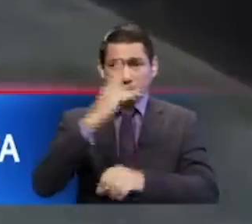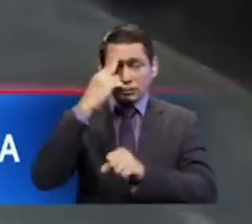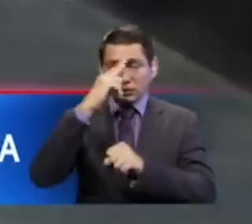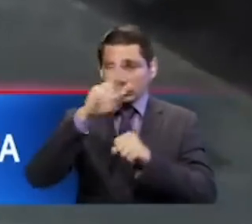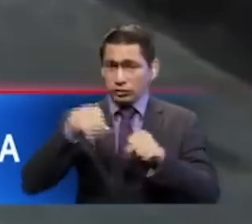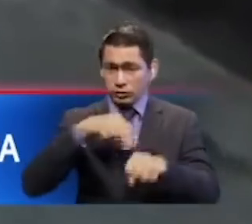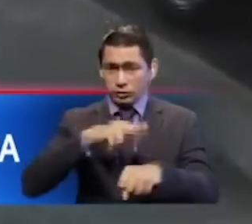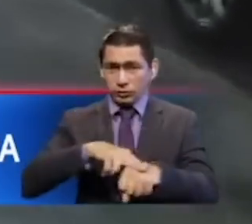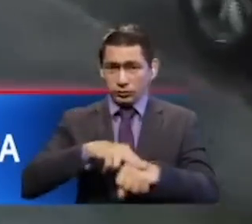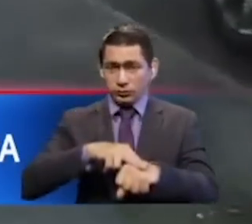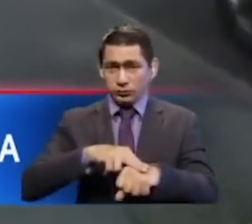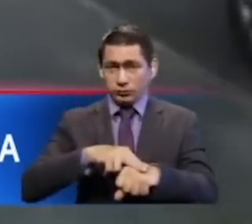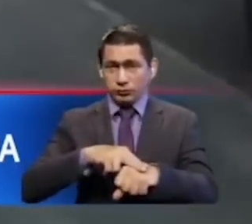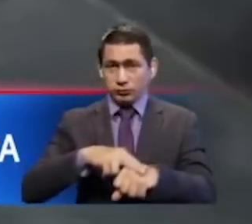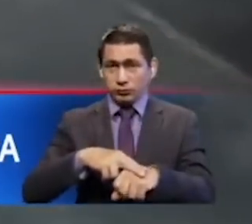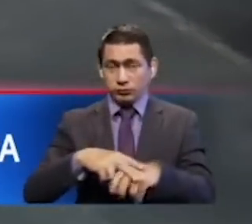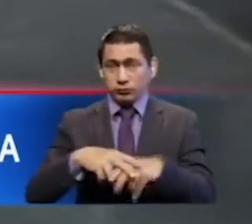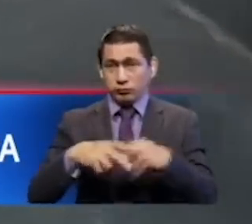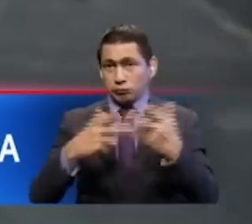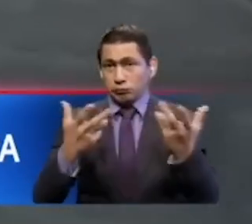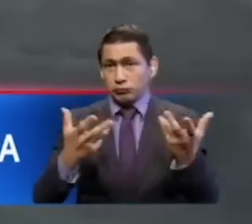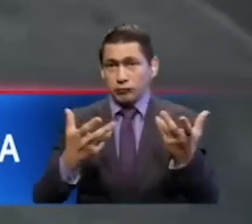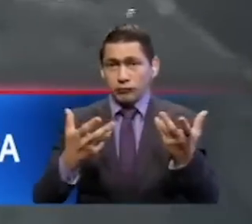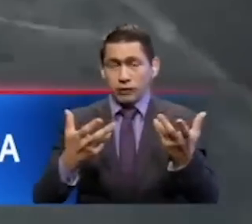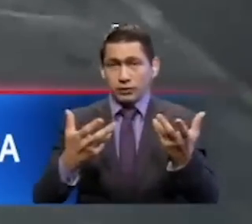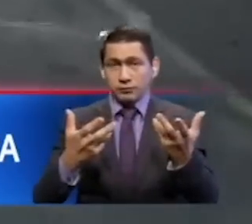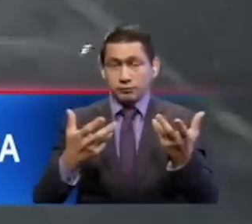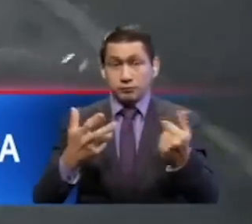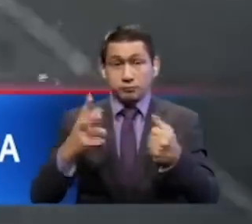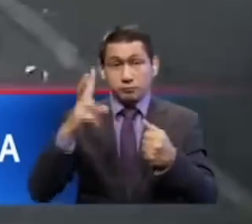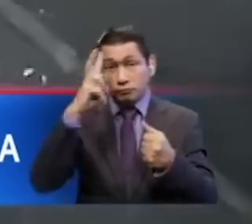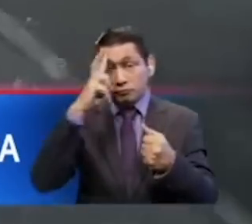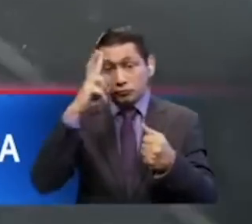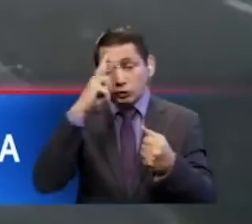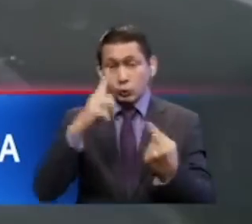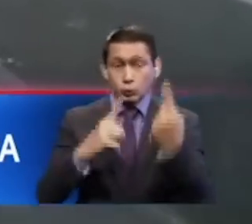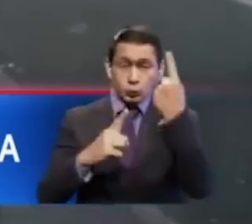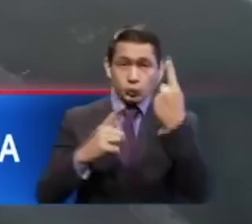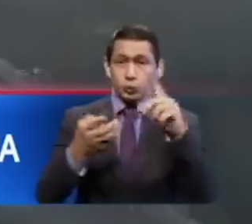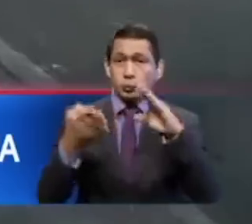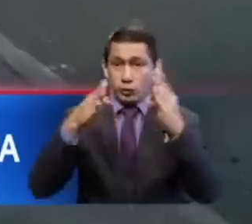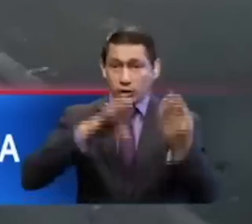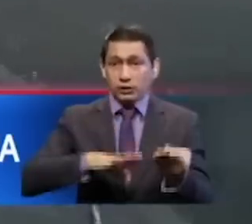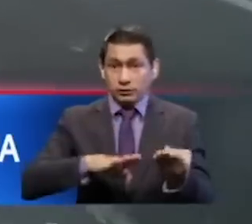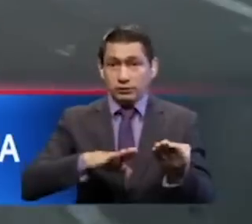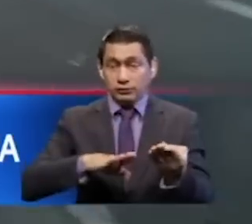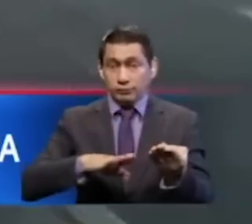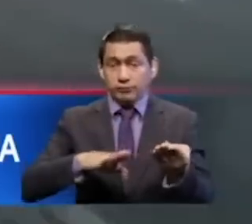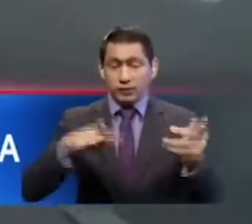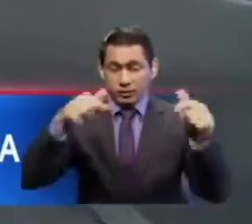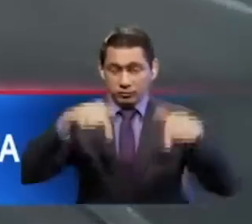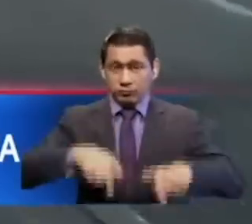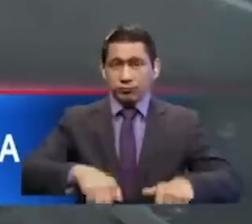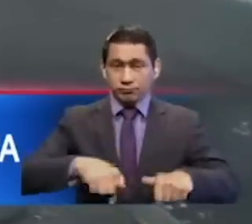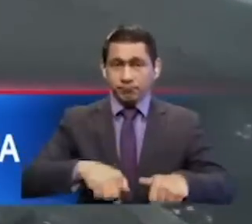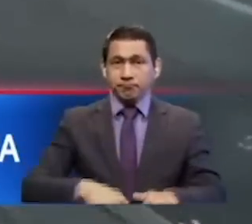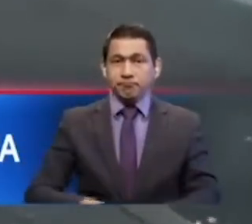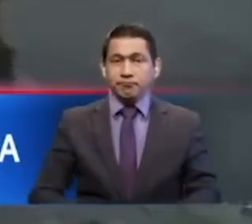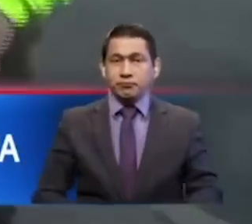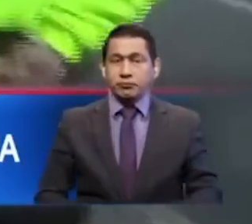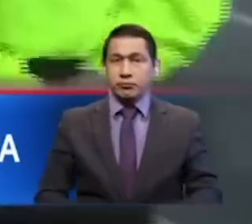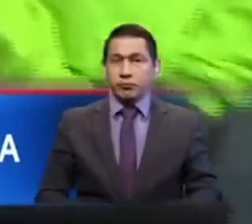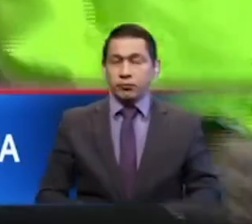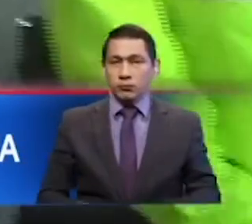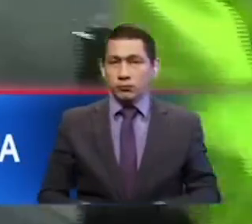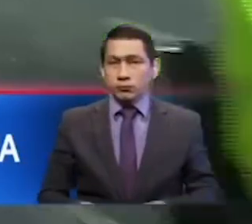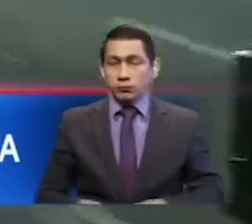respuesta inmediata. Eso es lo que se puede decir. Es un delincuente abatido, es la información que tenemos hasta esta hora. Es importante mencionar que ya